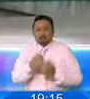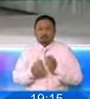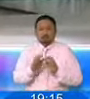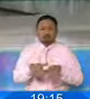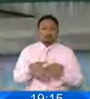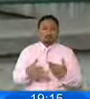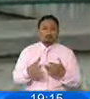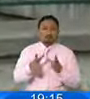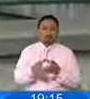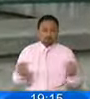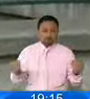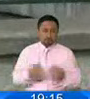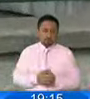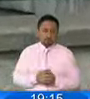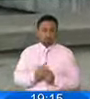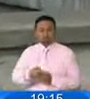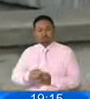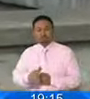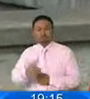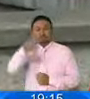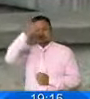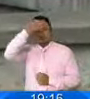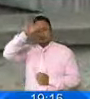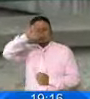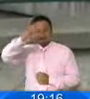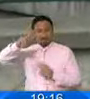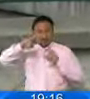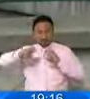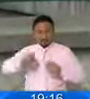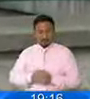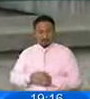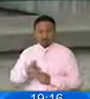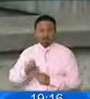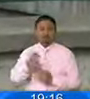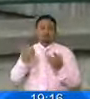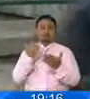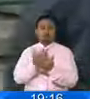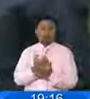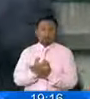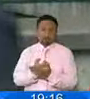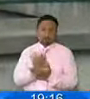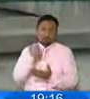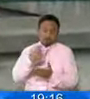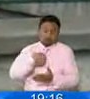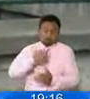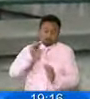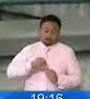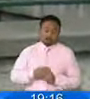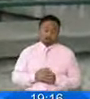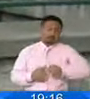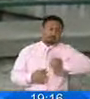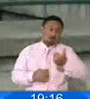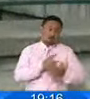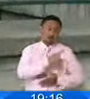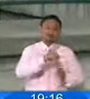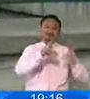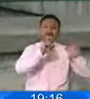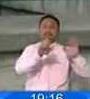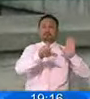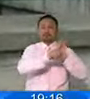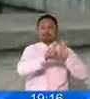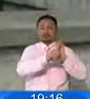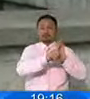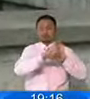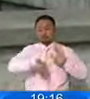problema, que se investiguen otros conceptos, en la parte económica por lo menos yo lo hice, otros hicieron en la parte legal, pero desde la